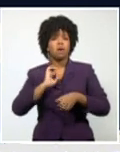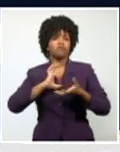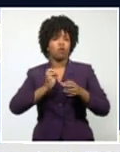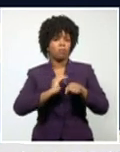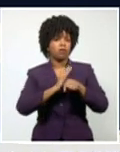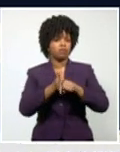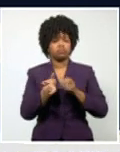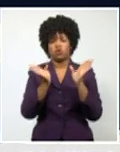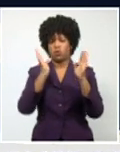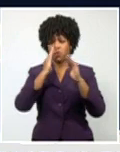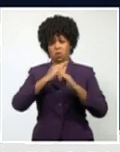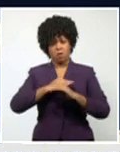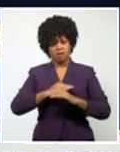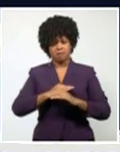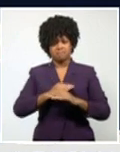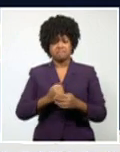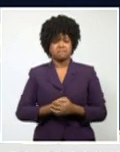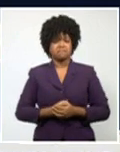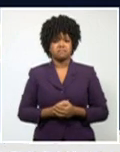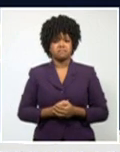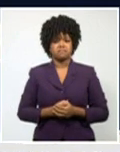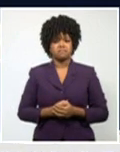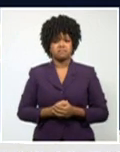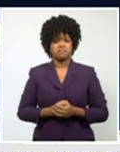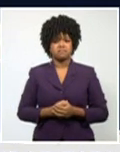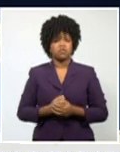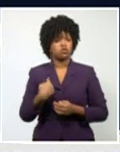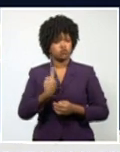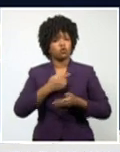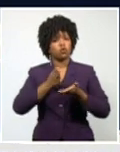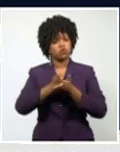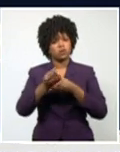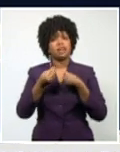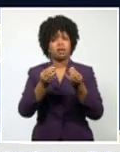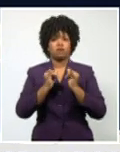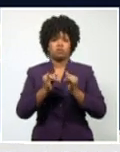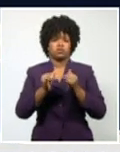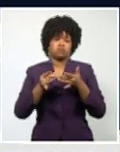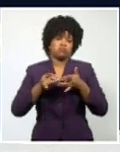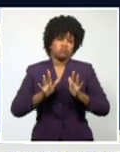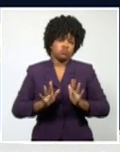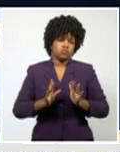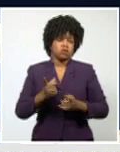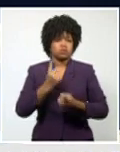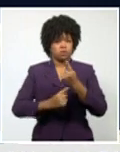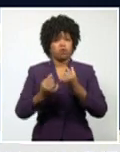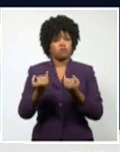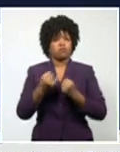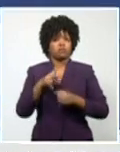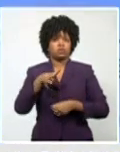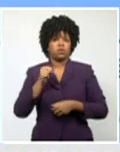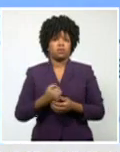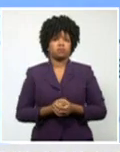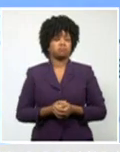del coronavirus. De todas formas, vamos a mantenernos informados por si acaso se produce alguna información. Doctor, no tenemos